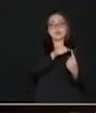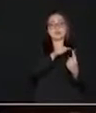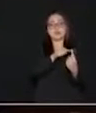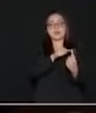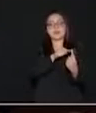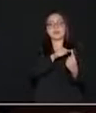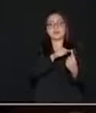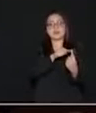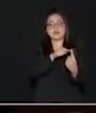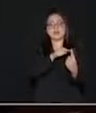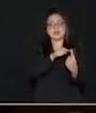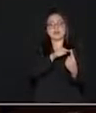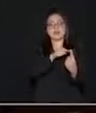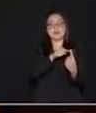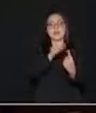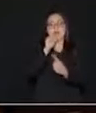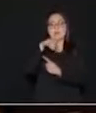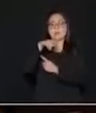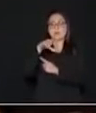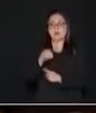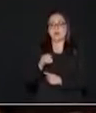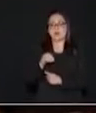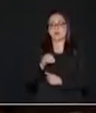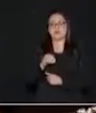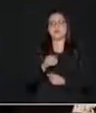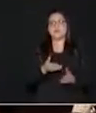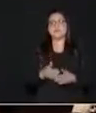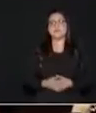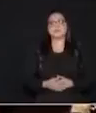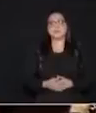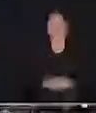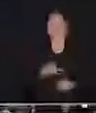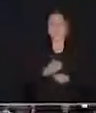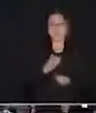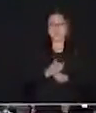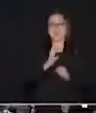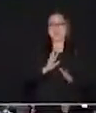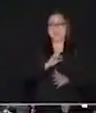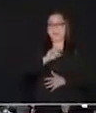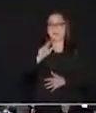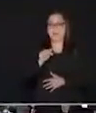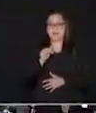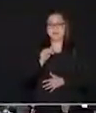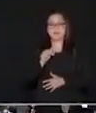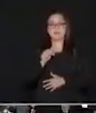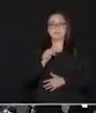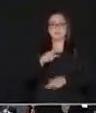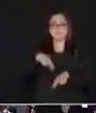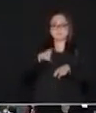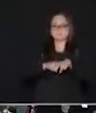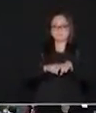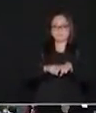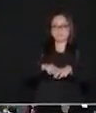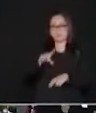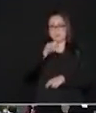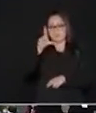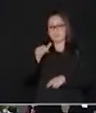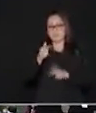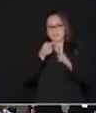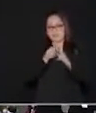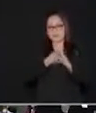Ahí está Andrés Manuel López Obrador. Está a punto de tomar asiento y a punto también de